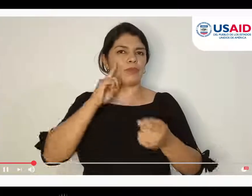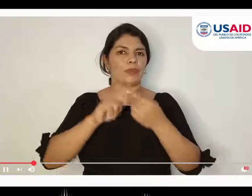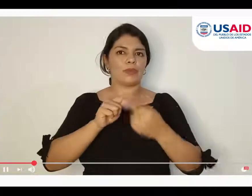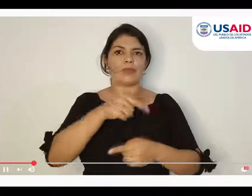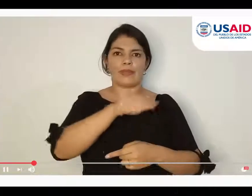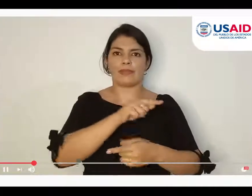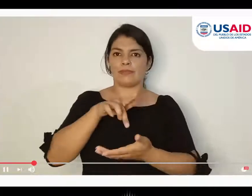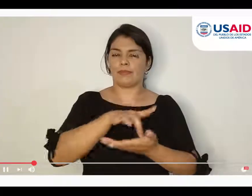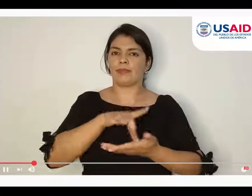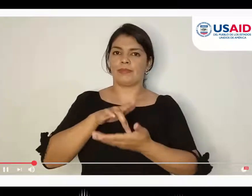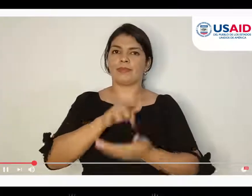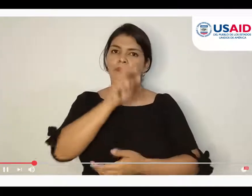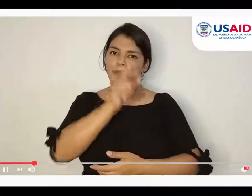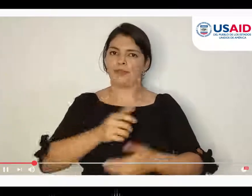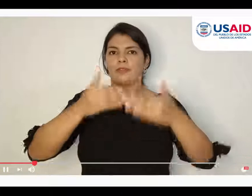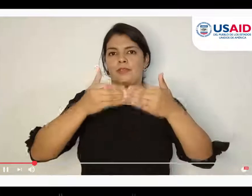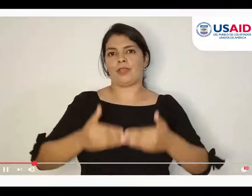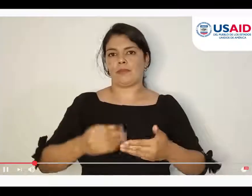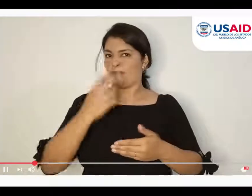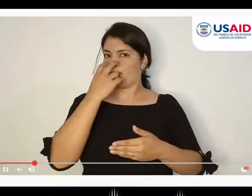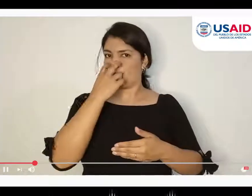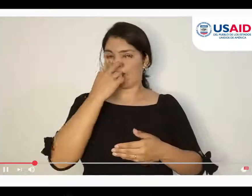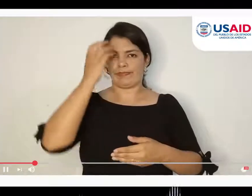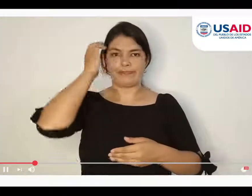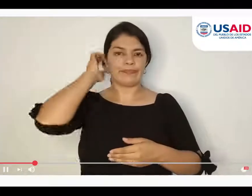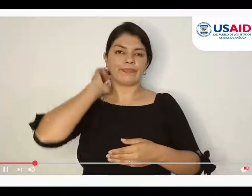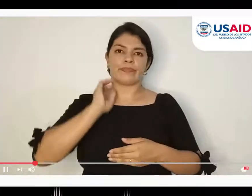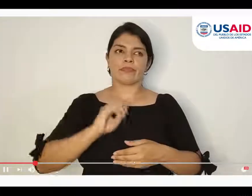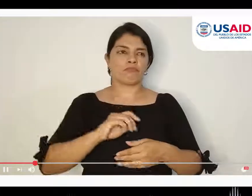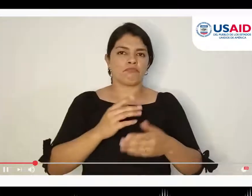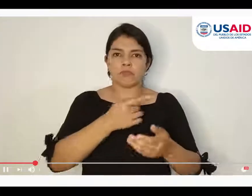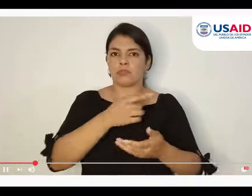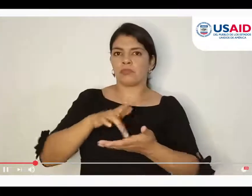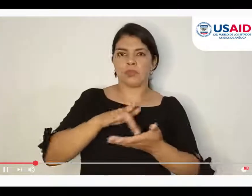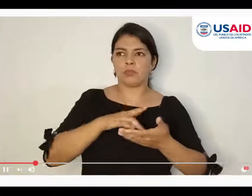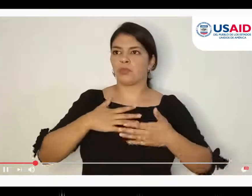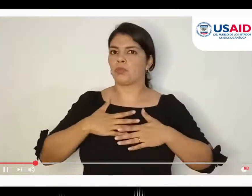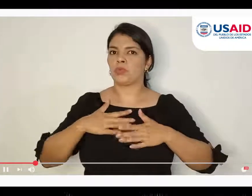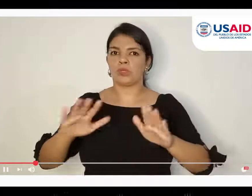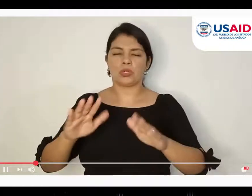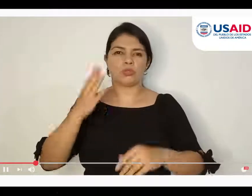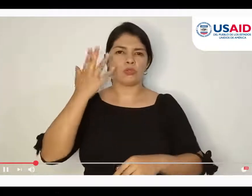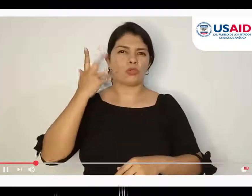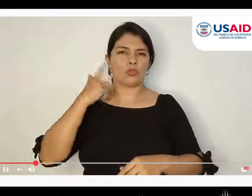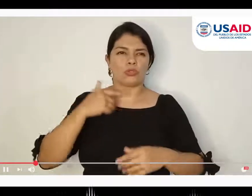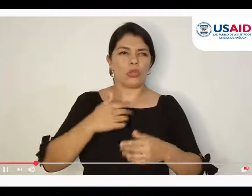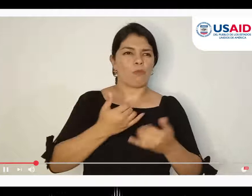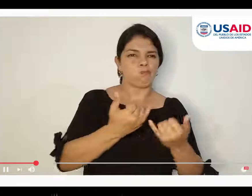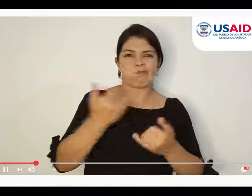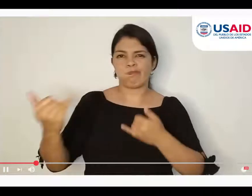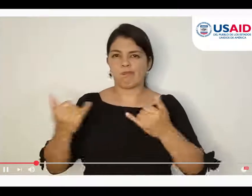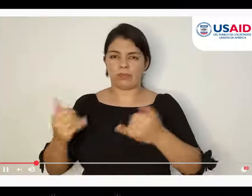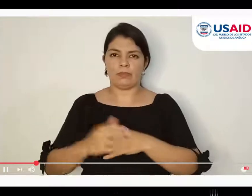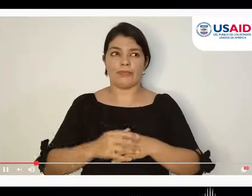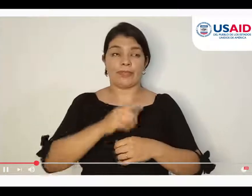posibilitar precisamente su participación como personas con discapacidad visual en todos los escenarios de la vida cotidiana, y también